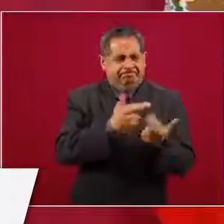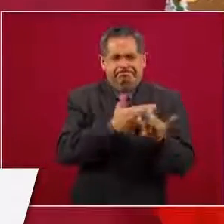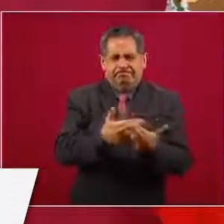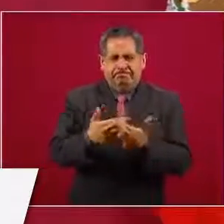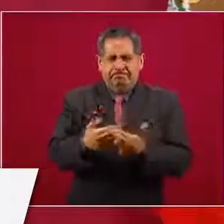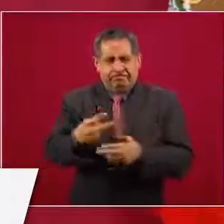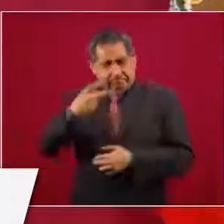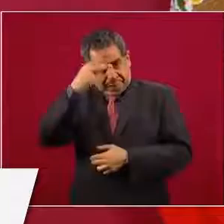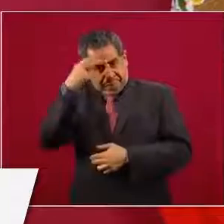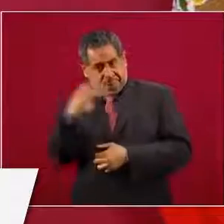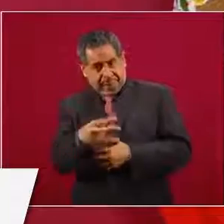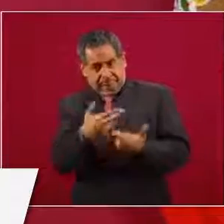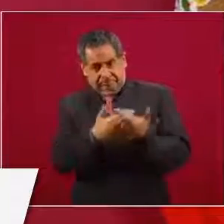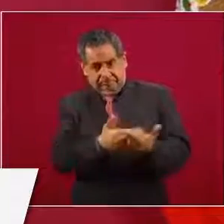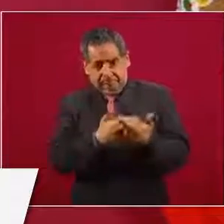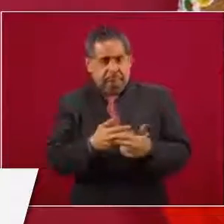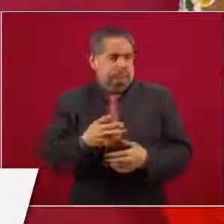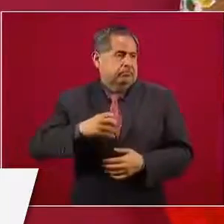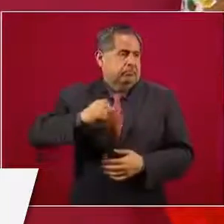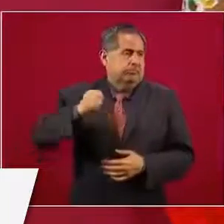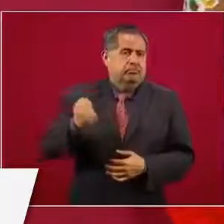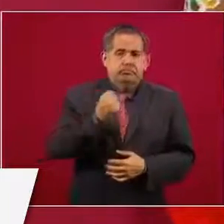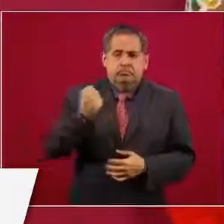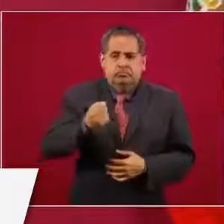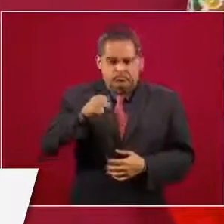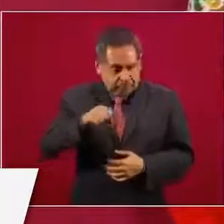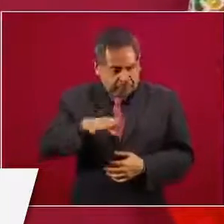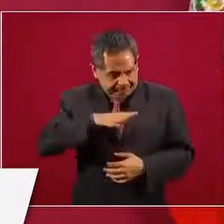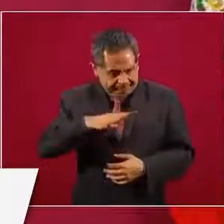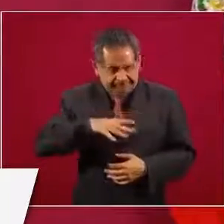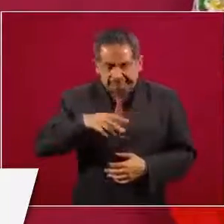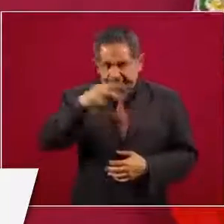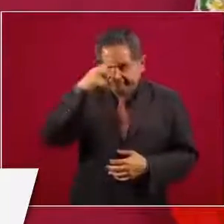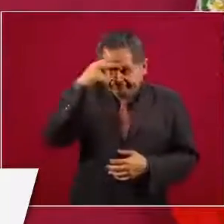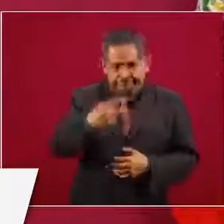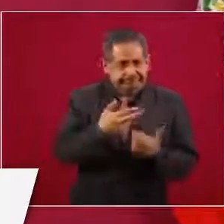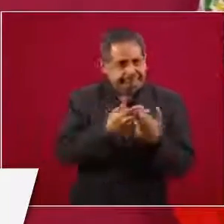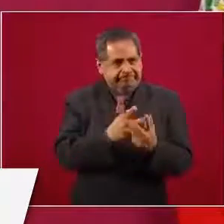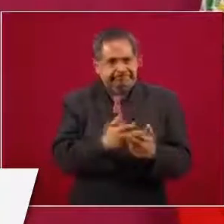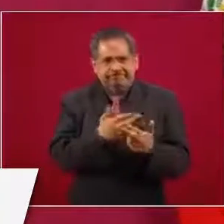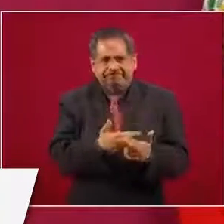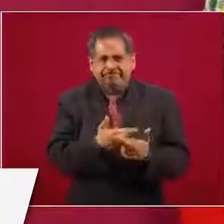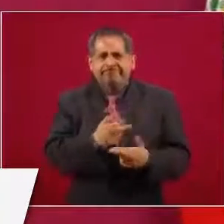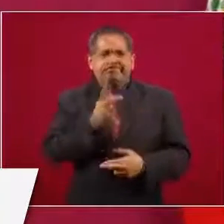y México es afortunado en ese sentido.